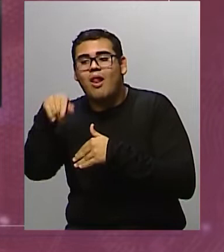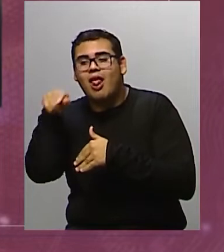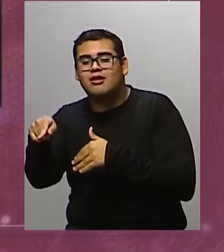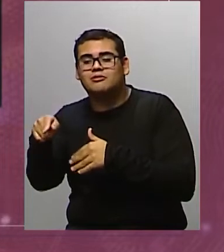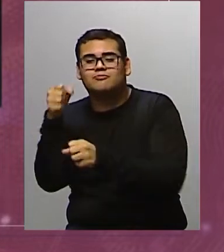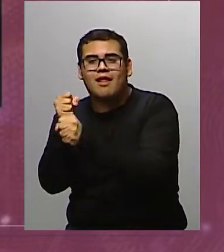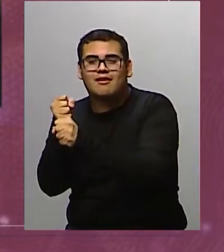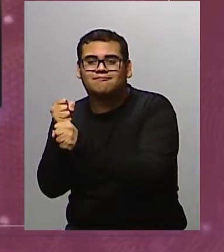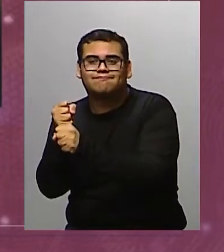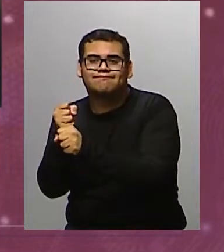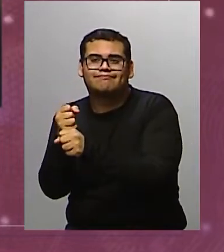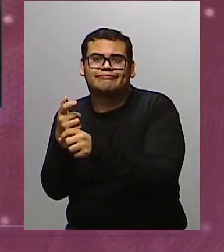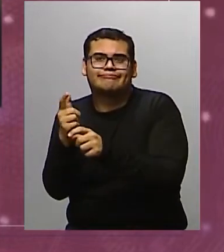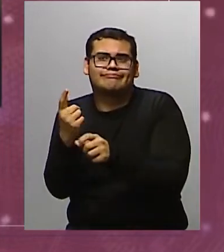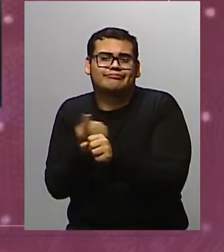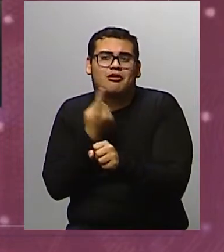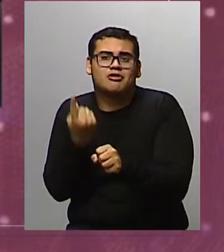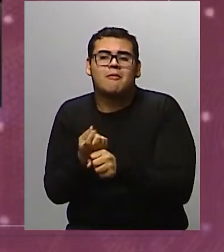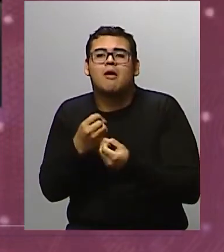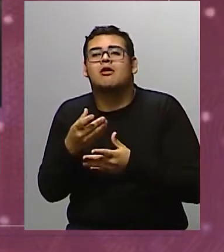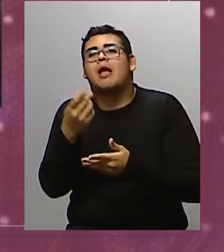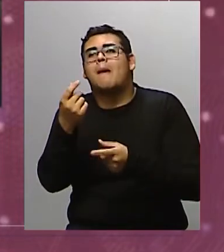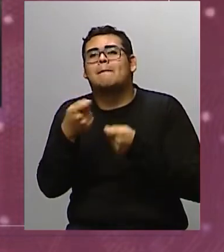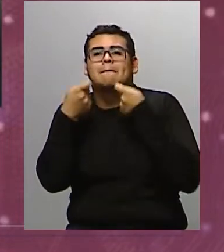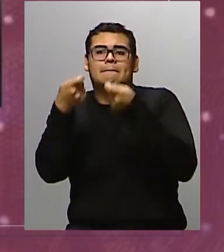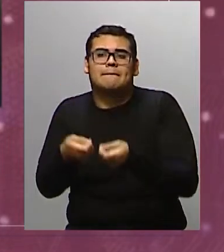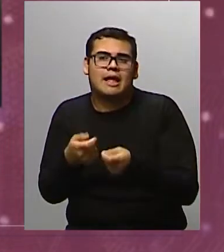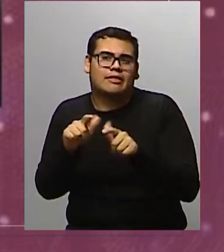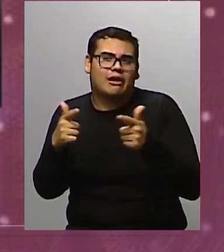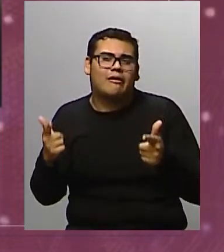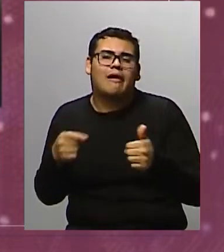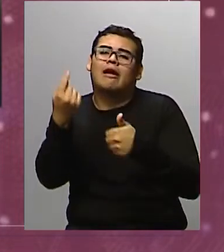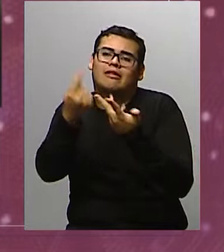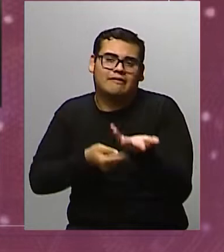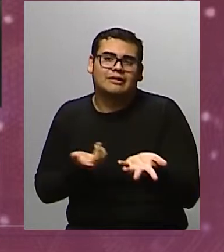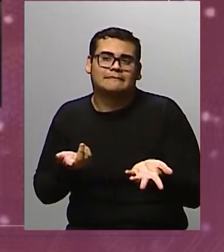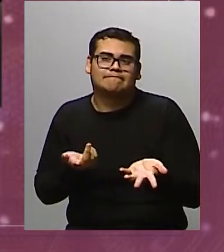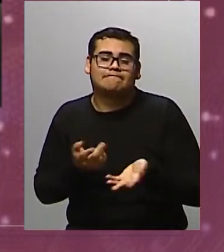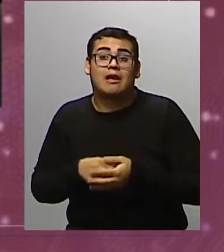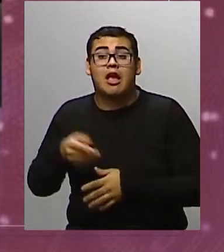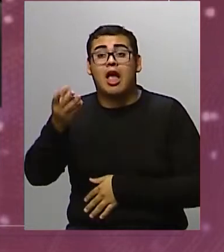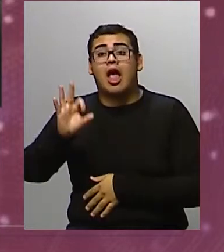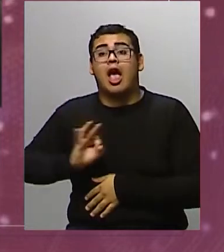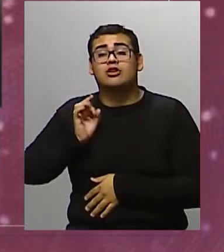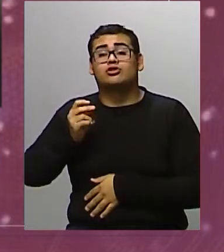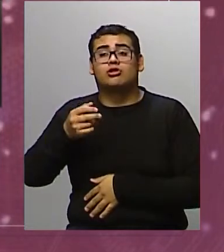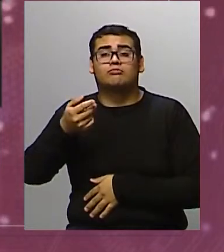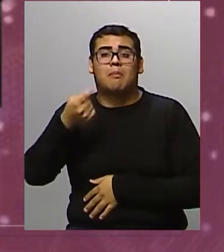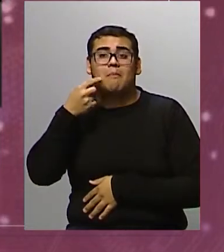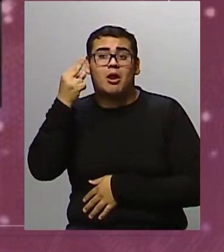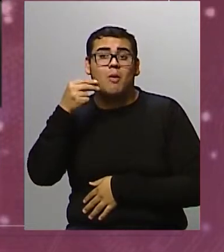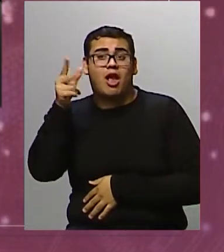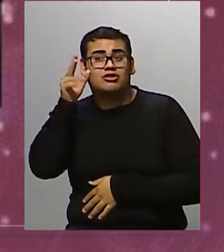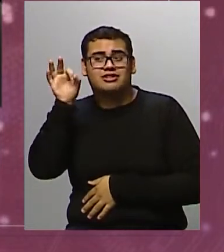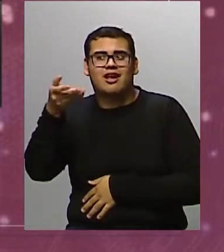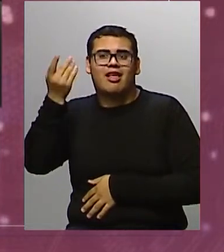tenemos equipo, porque, bueno, mil cosas, pero en definitiva, yo conozco Yancarelo de fines de los 80 y lo que hoy